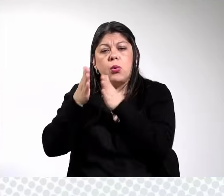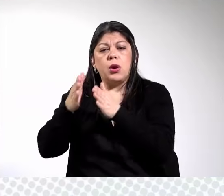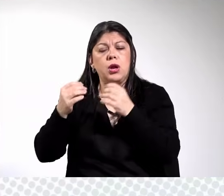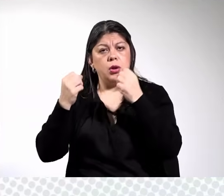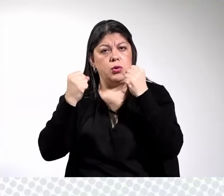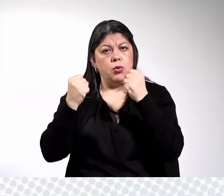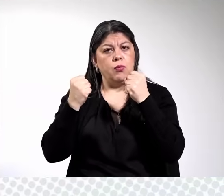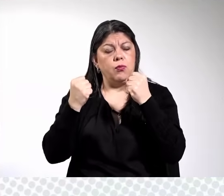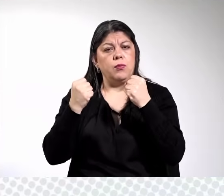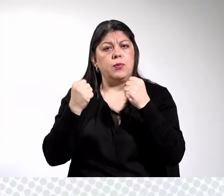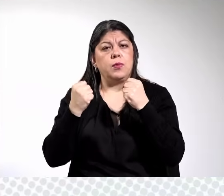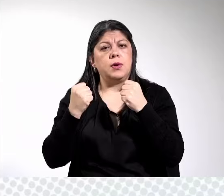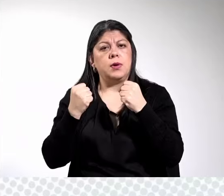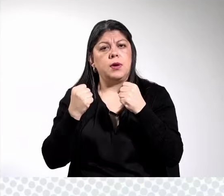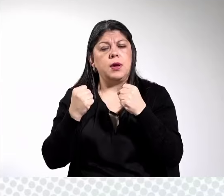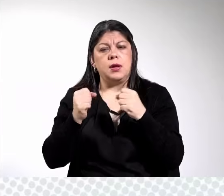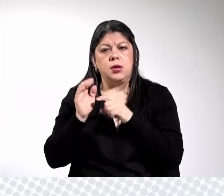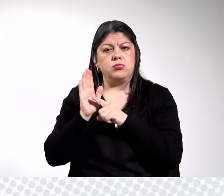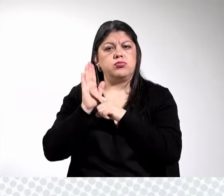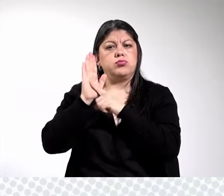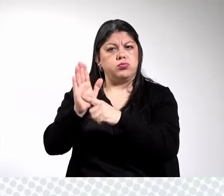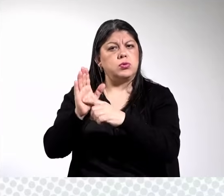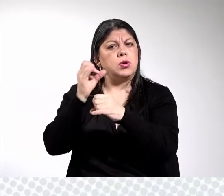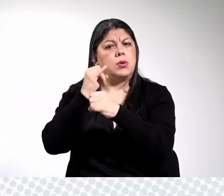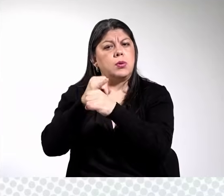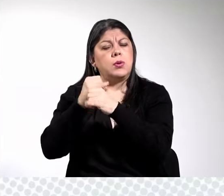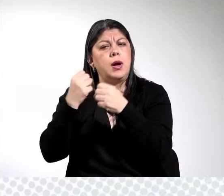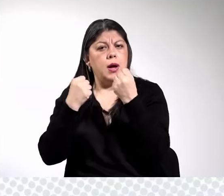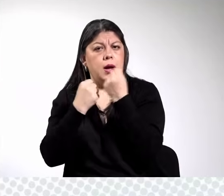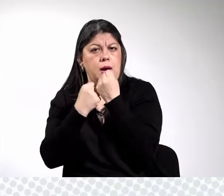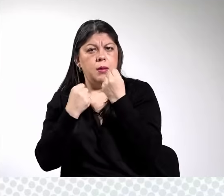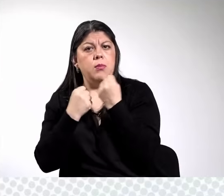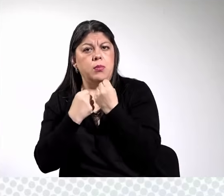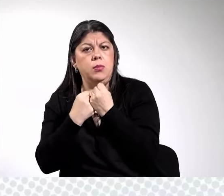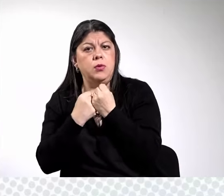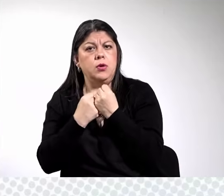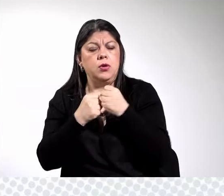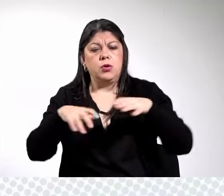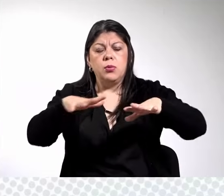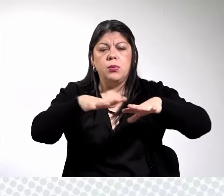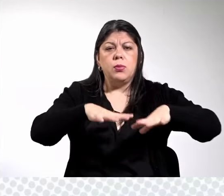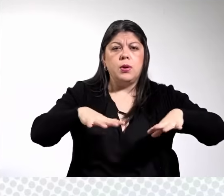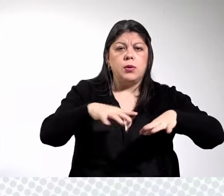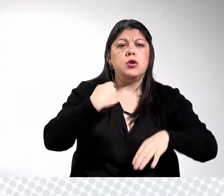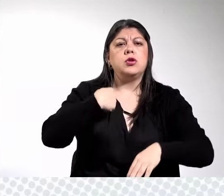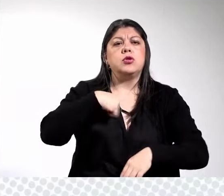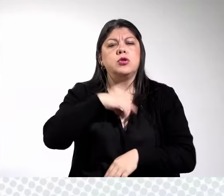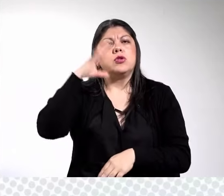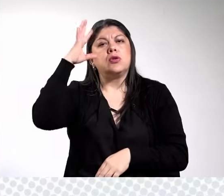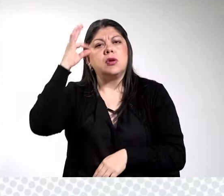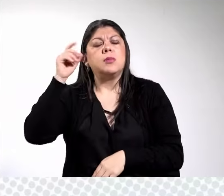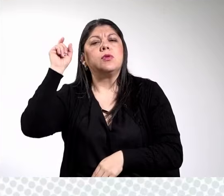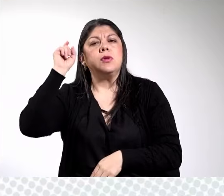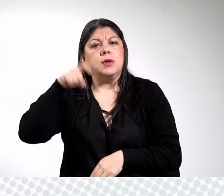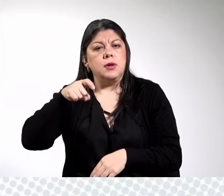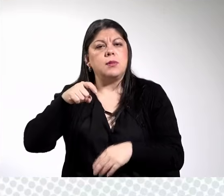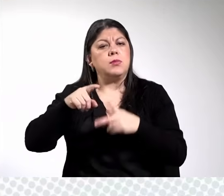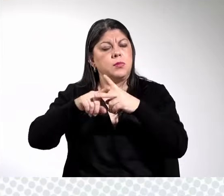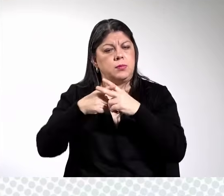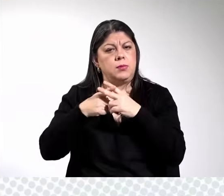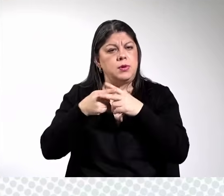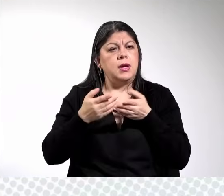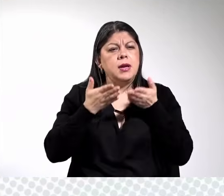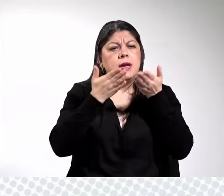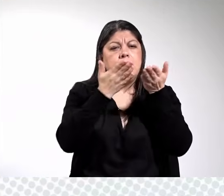fuerte, presencia institucional, apoyo a esas zonas. Entonces nosotros creemos que sí tenemos que comenzar a